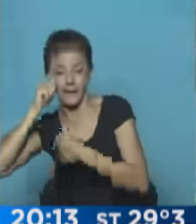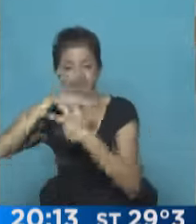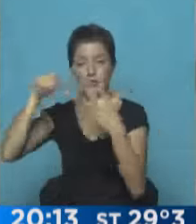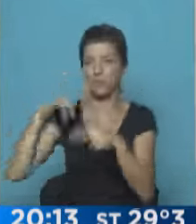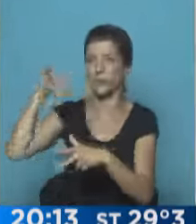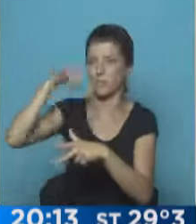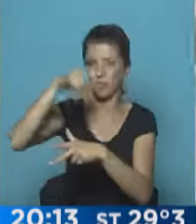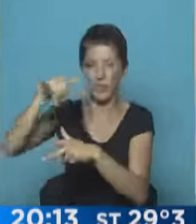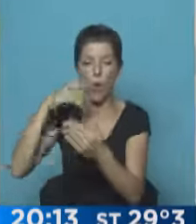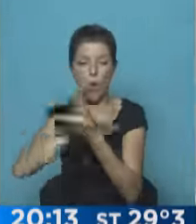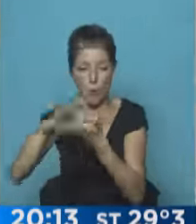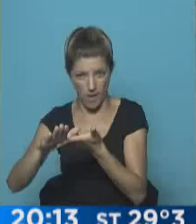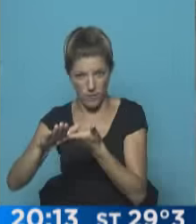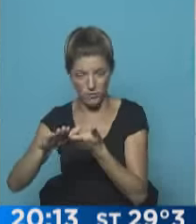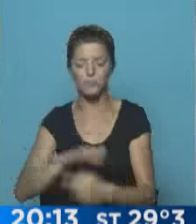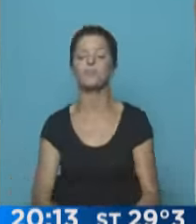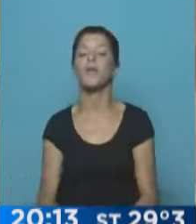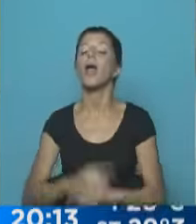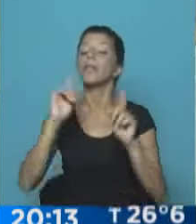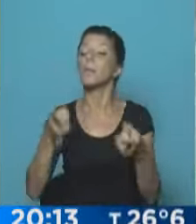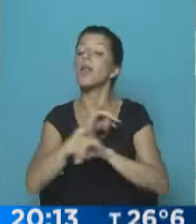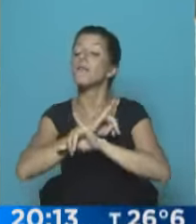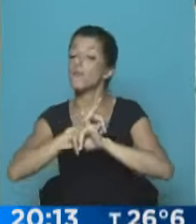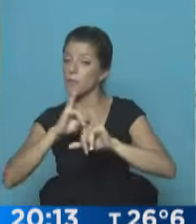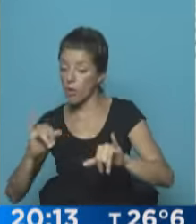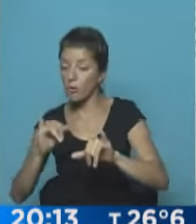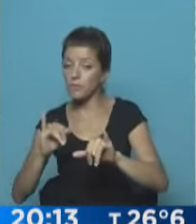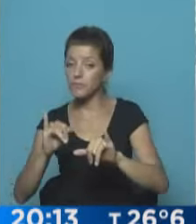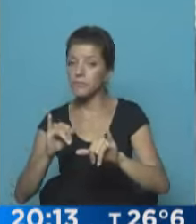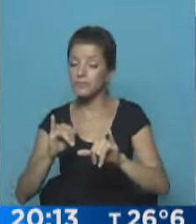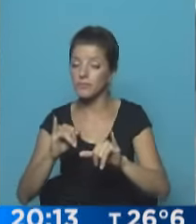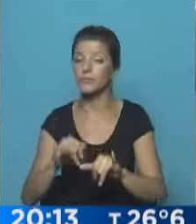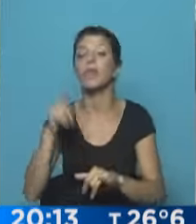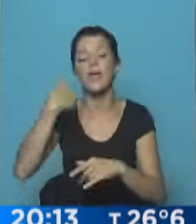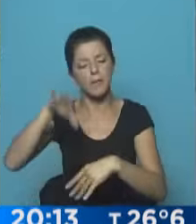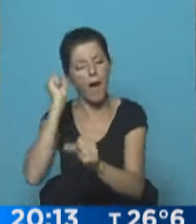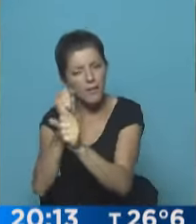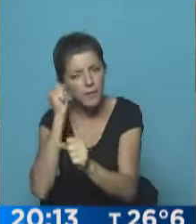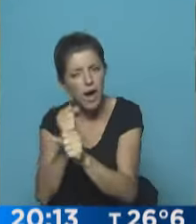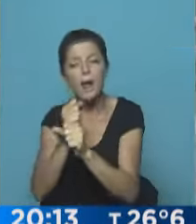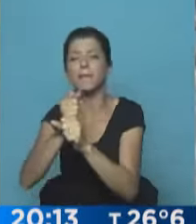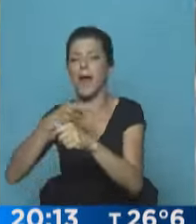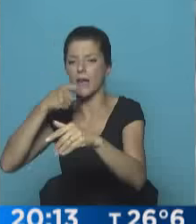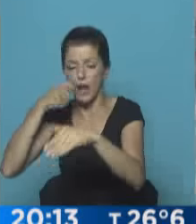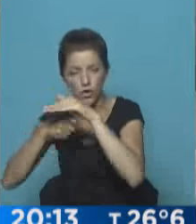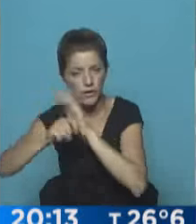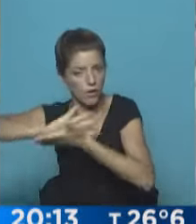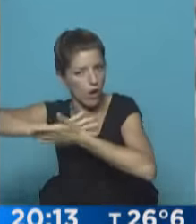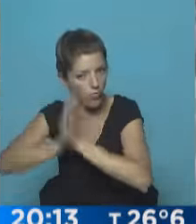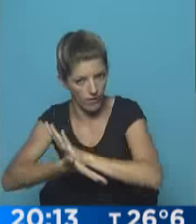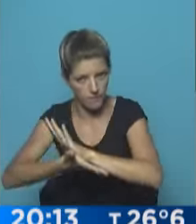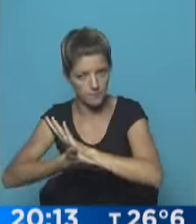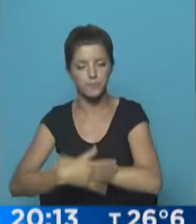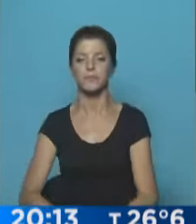además el primer mandatario aseguró que durante su gestión se va a trabajar en enfrentar y derrotar el narcotráfico lo que les